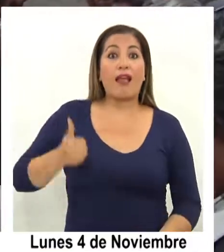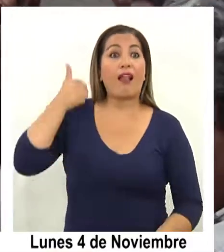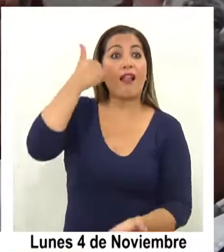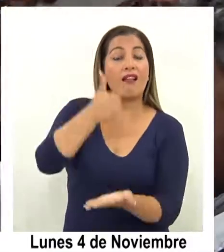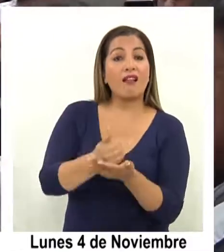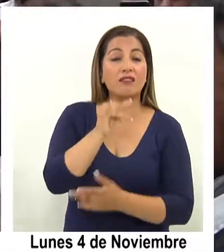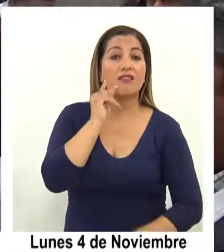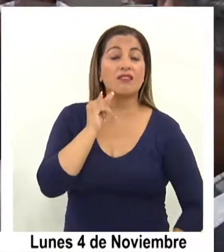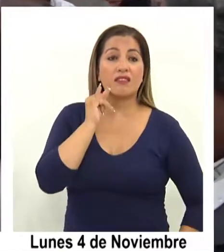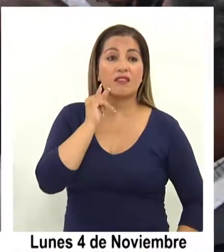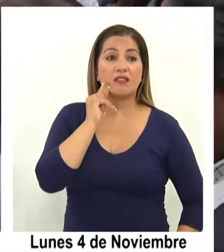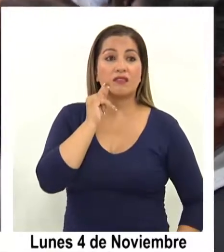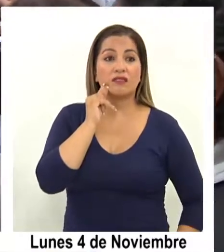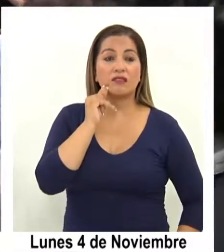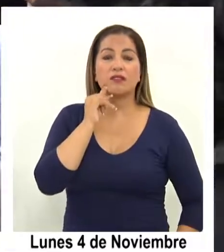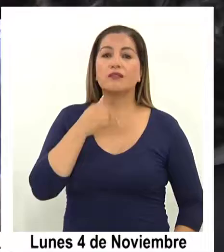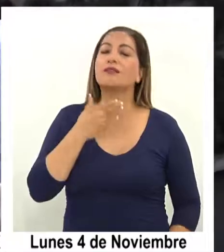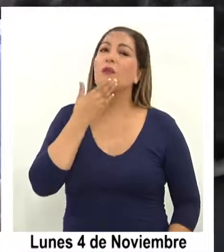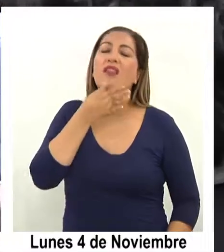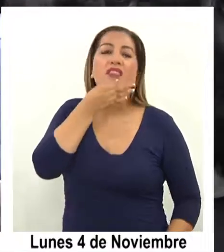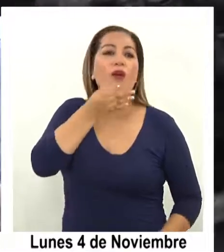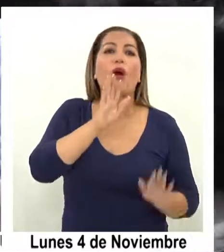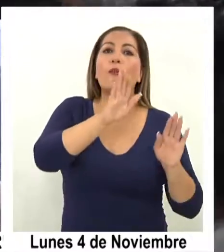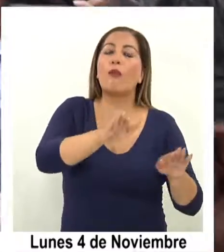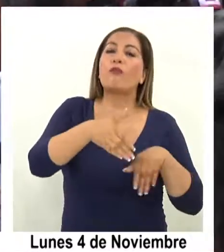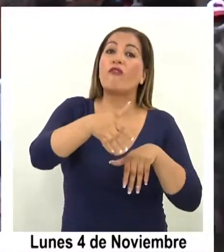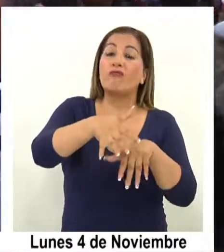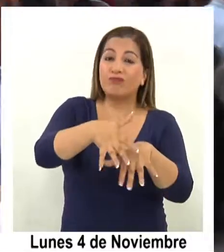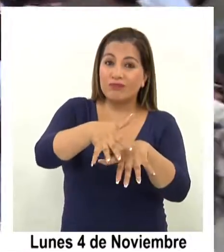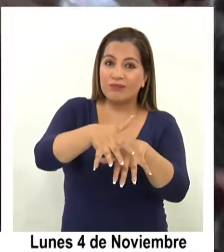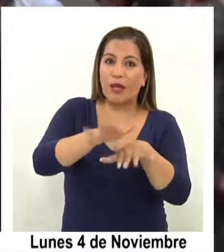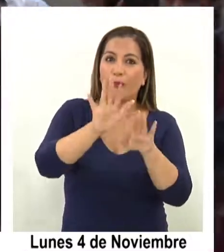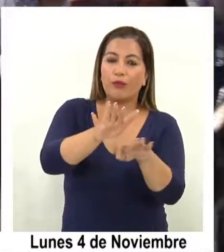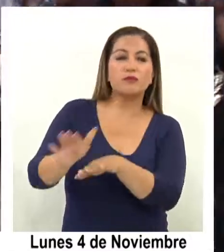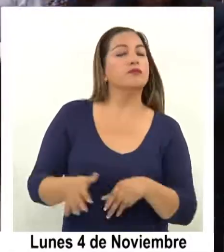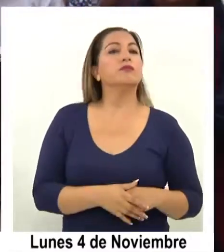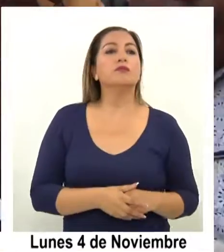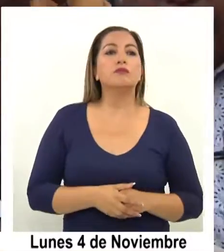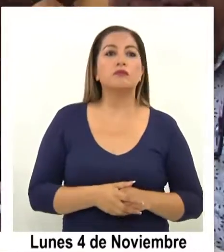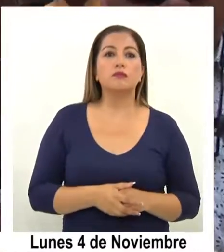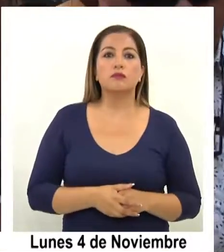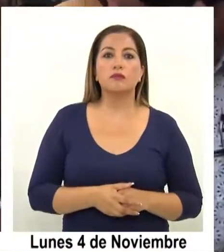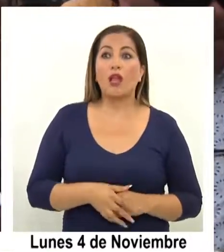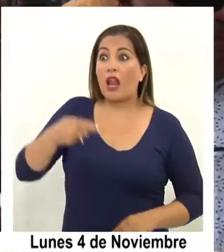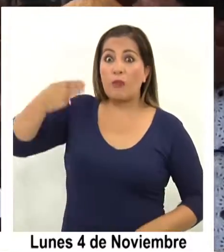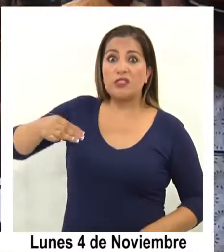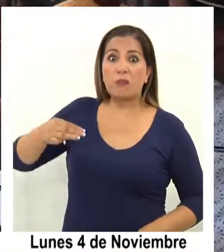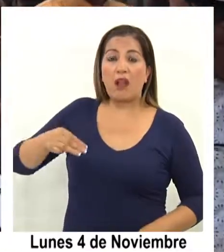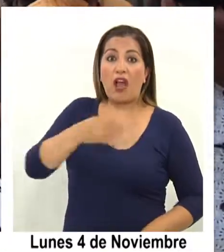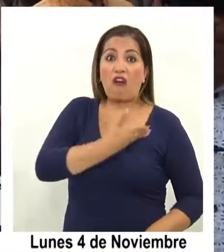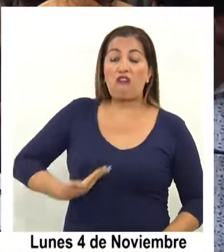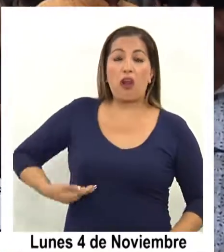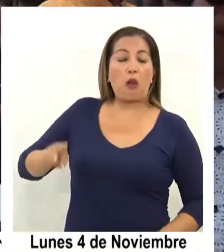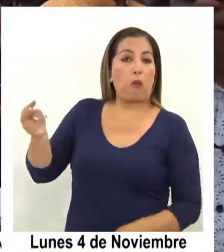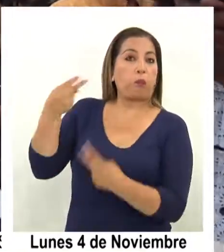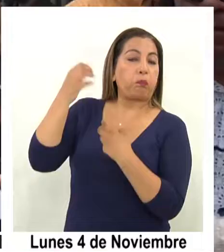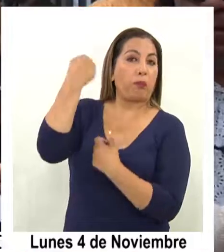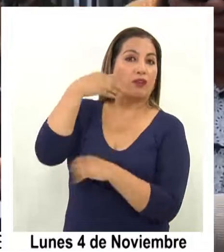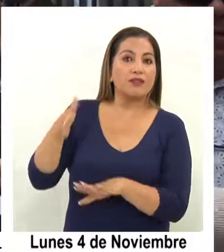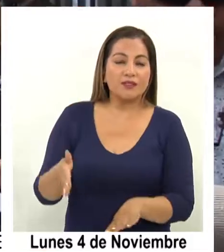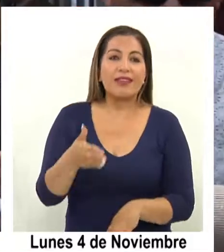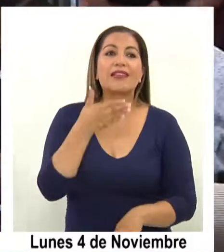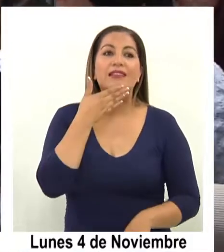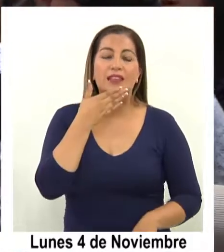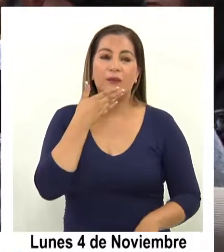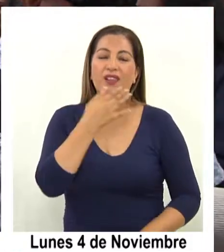alcalde de Iquique expresó su apoyo al movimiento social. Tampoco escuchan a las municipalidades y menos